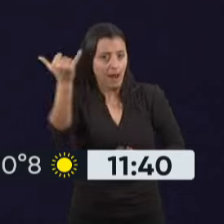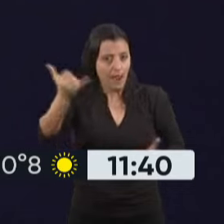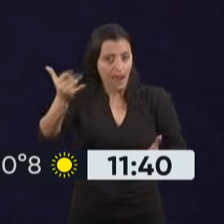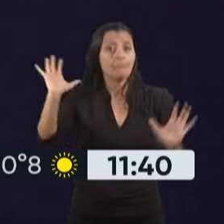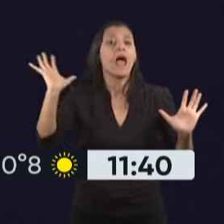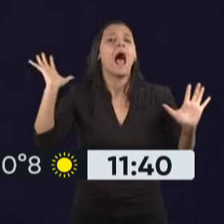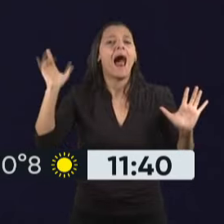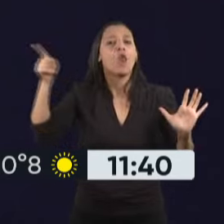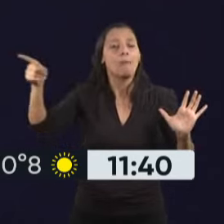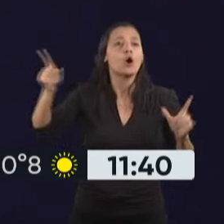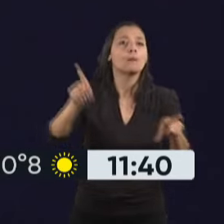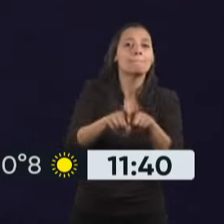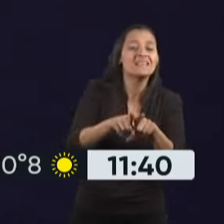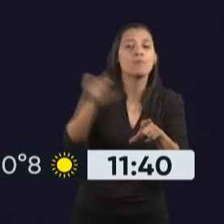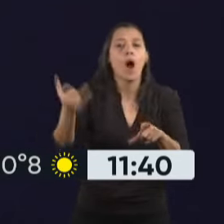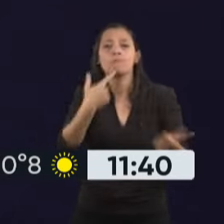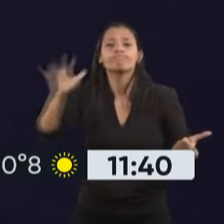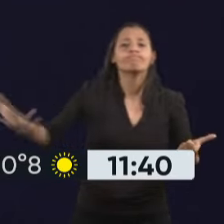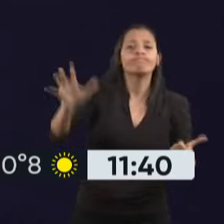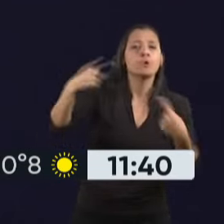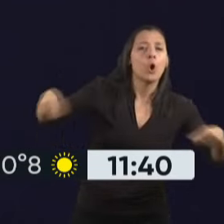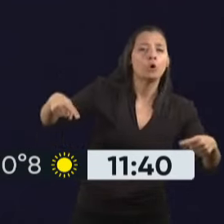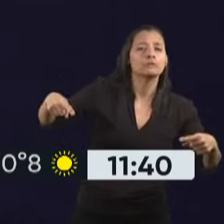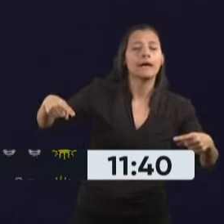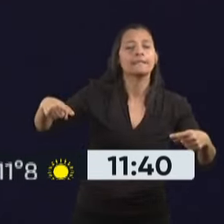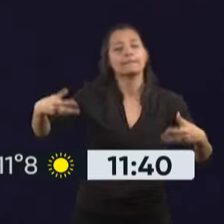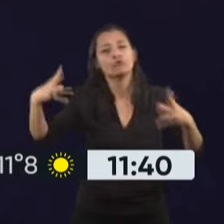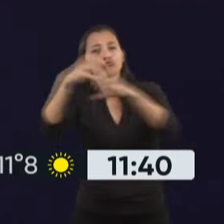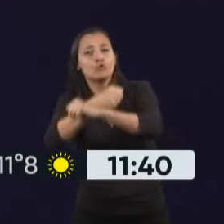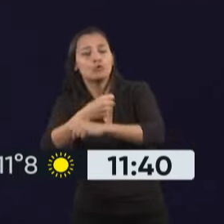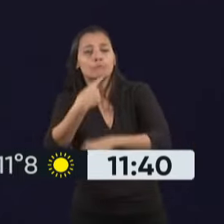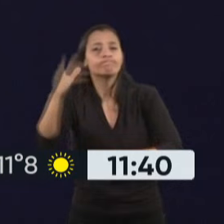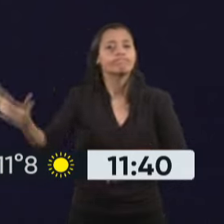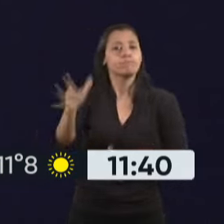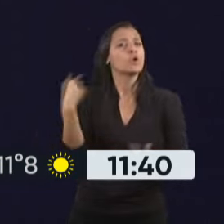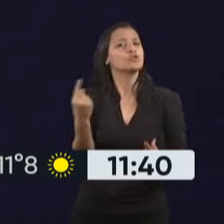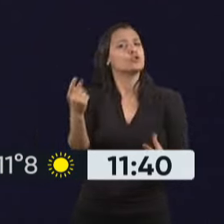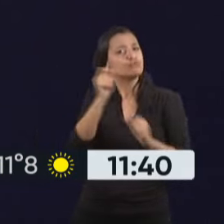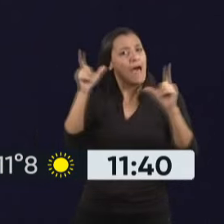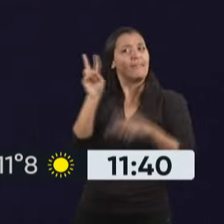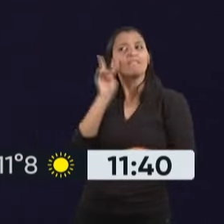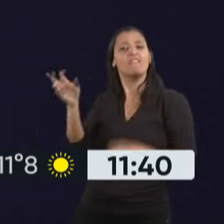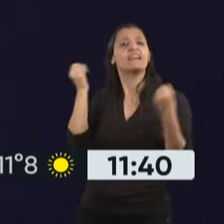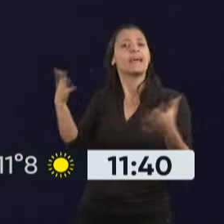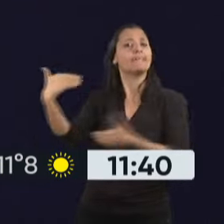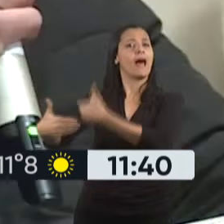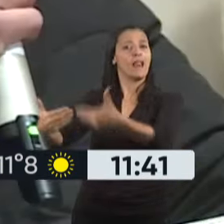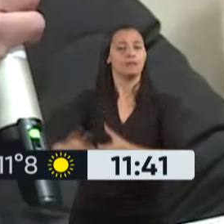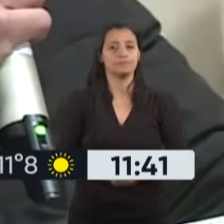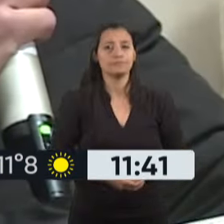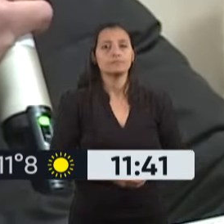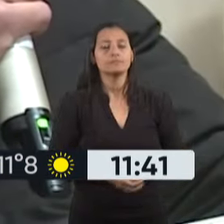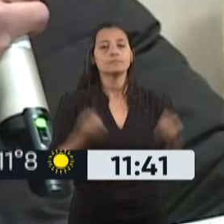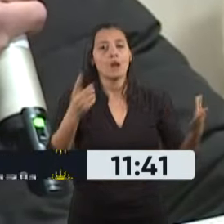falta de claridad en sus juicios o de irregularidades, y estamos atentos a los acontecimientos, es simplemente eso. ¿Qué tal,